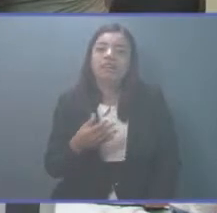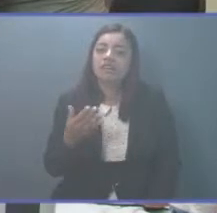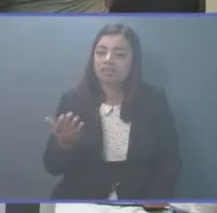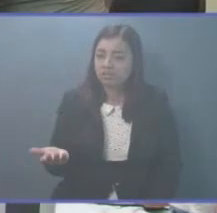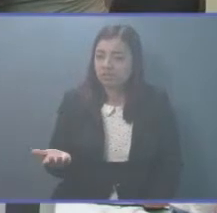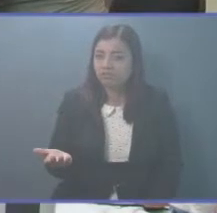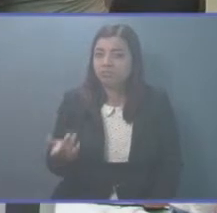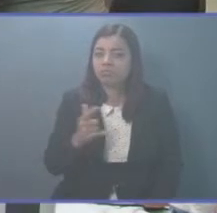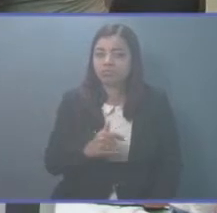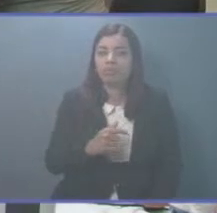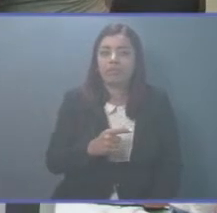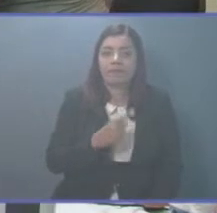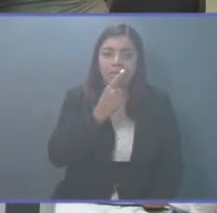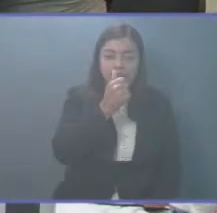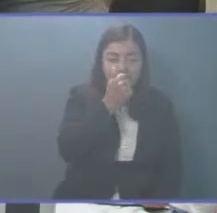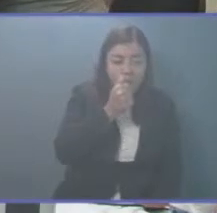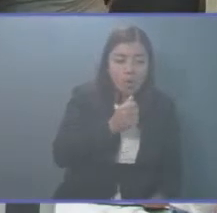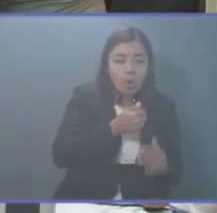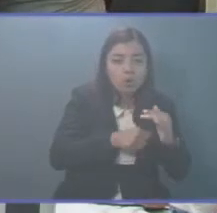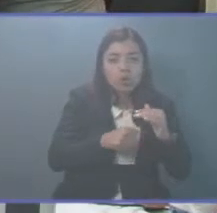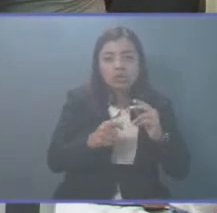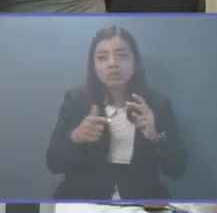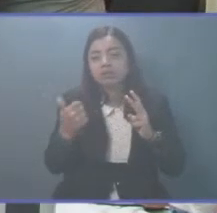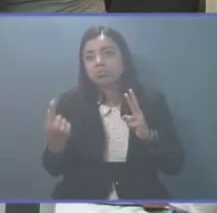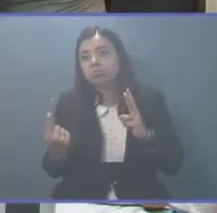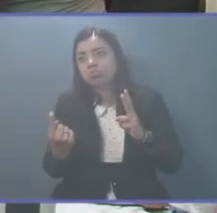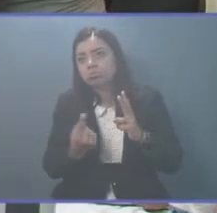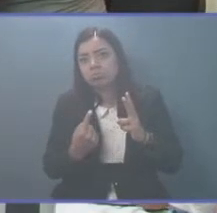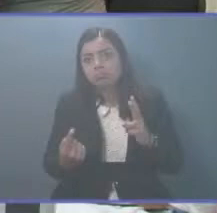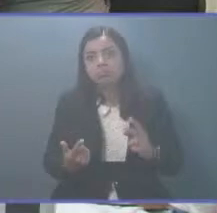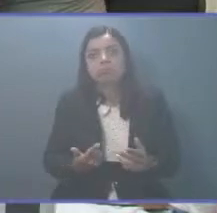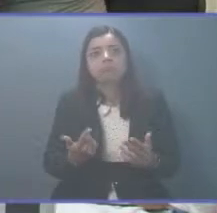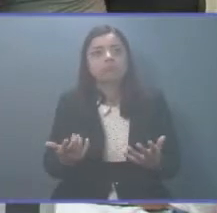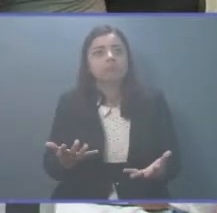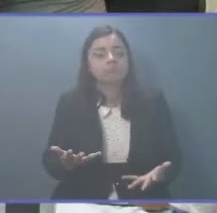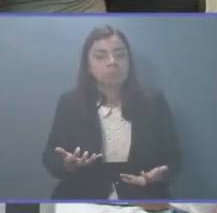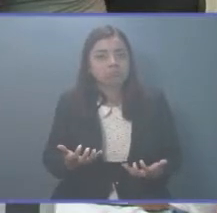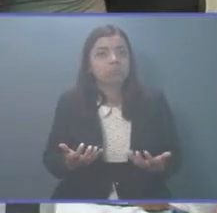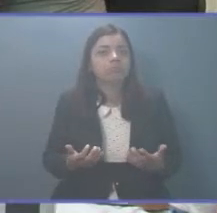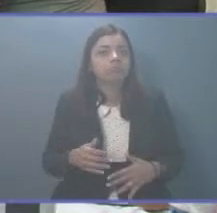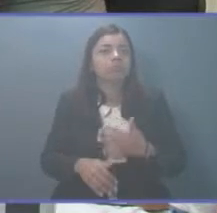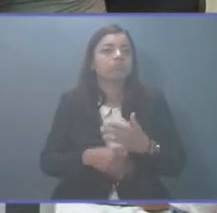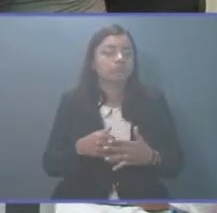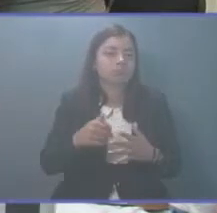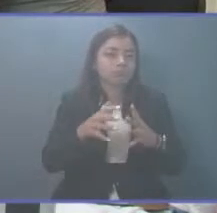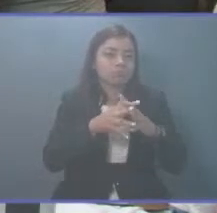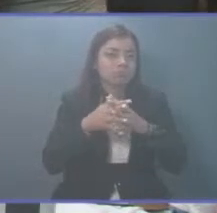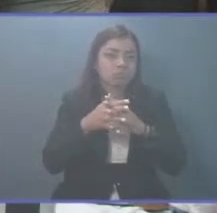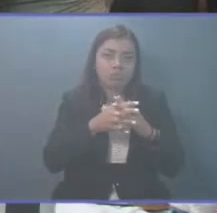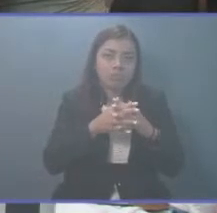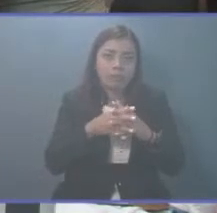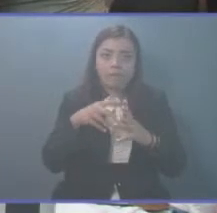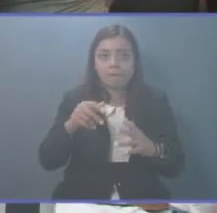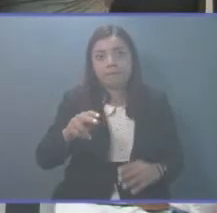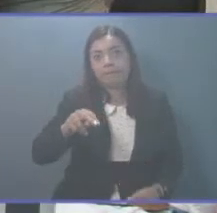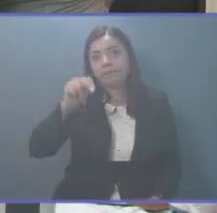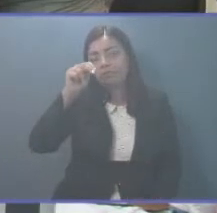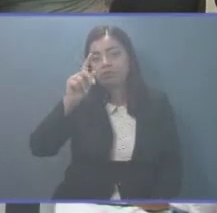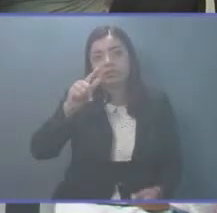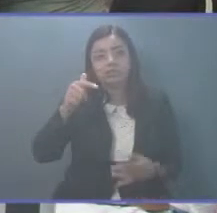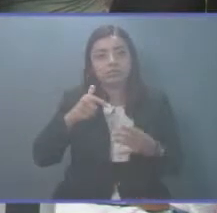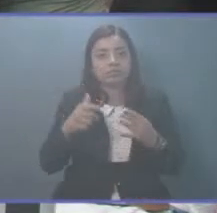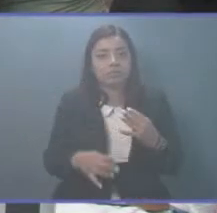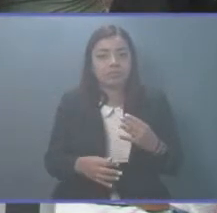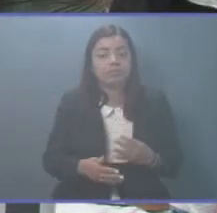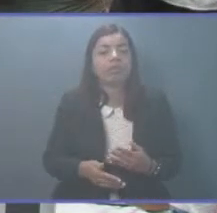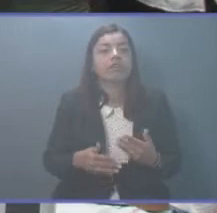entre los coyotes y las personas que quieren emigrar a los Estados Unidos o al norte ilegalmente.